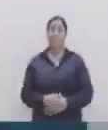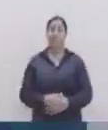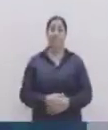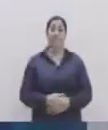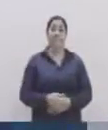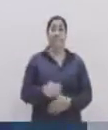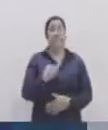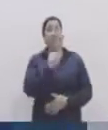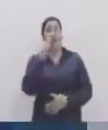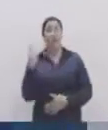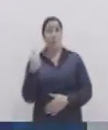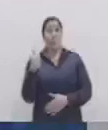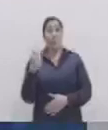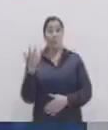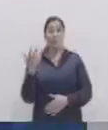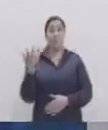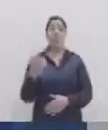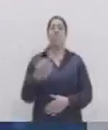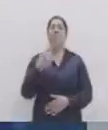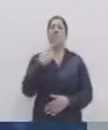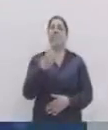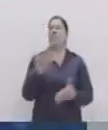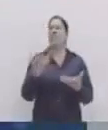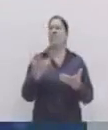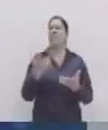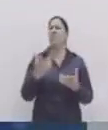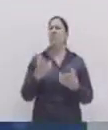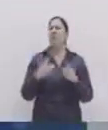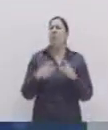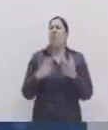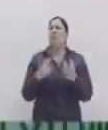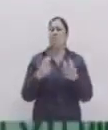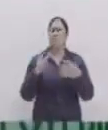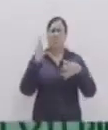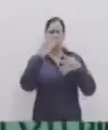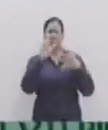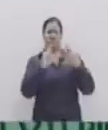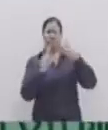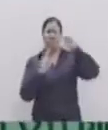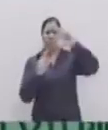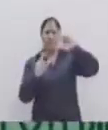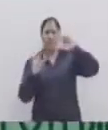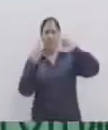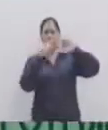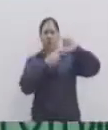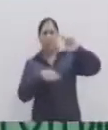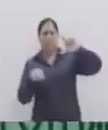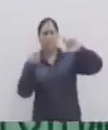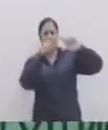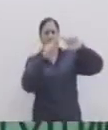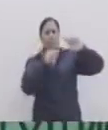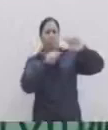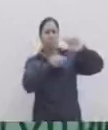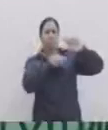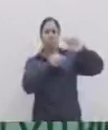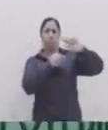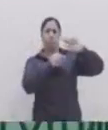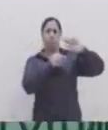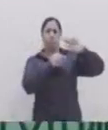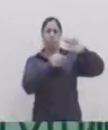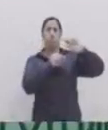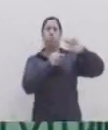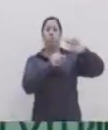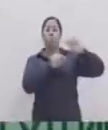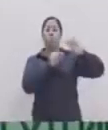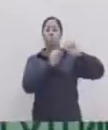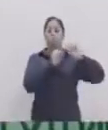circunferencia. El ángulo de la circunferencia inscrito tiene la característica que su vértice está en uno de los puntos